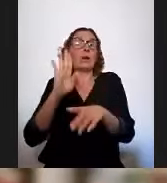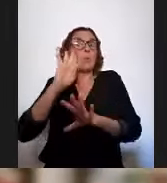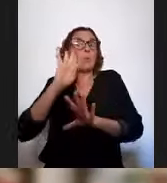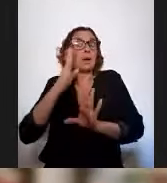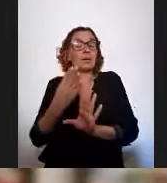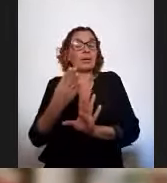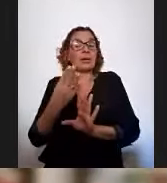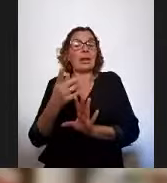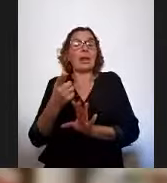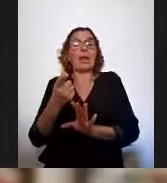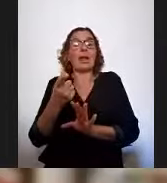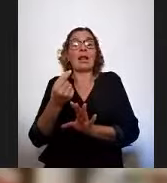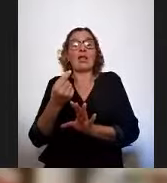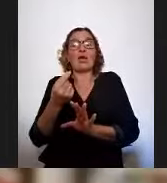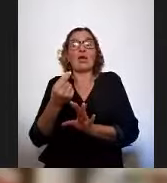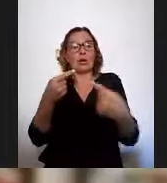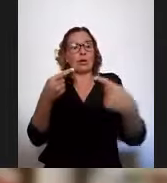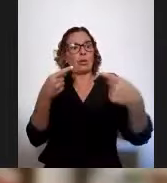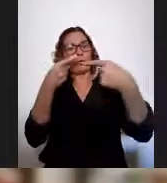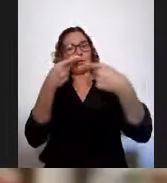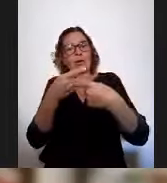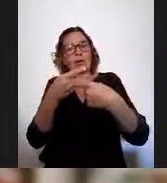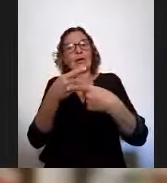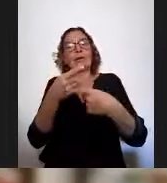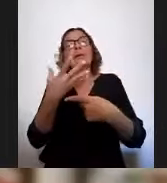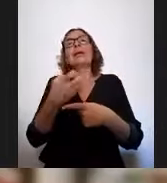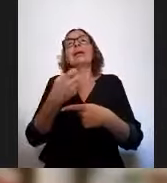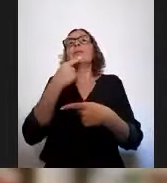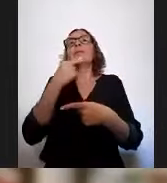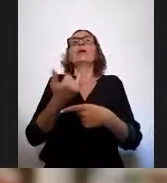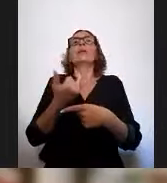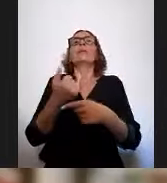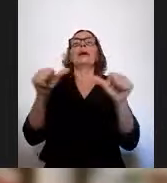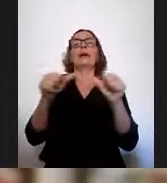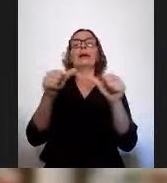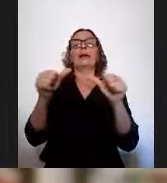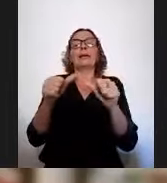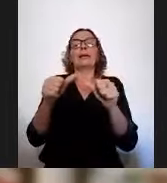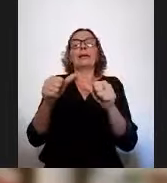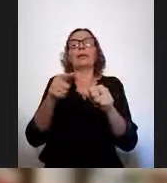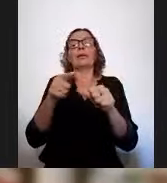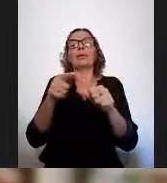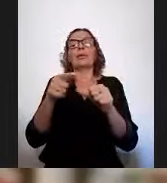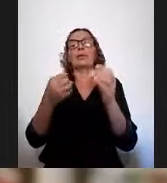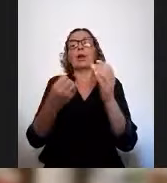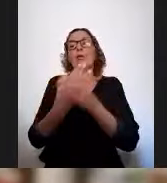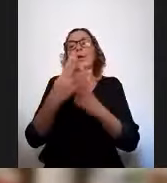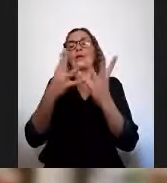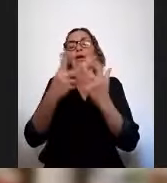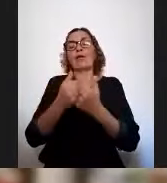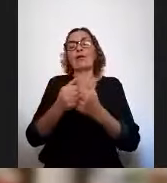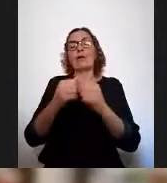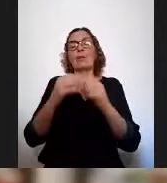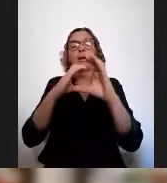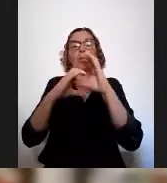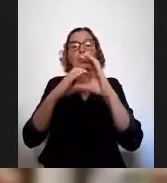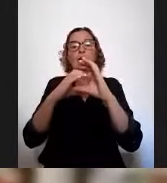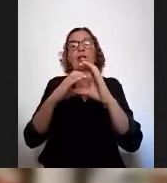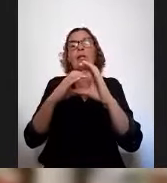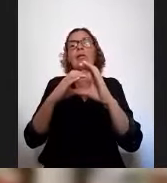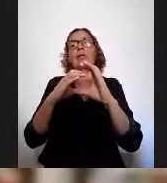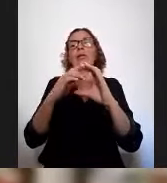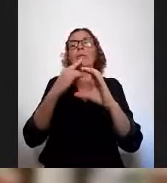dolor que queremos atacar. A ver, si queremos hacer, como puse ahí, una nueva forma de